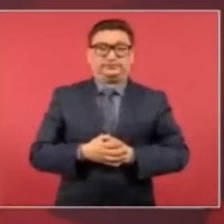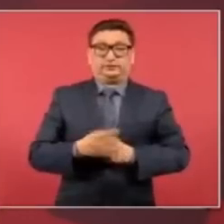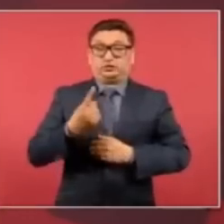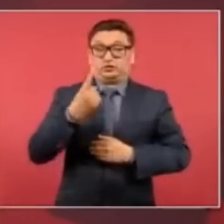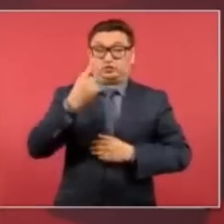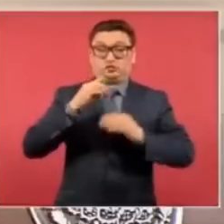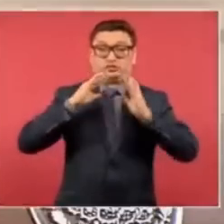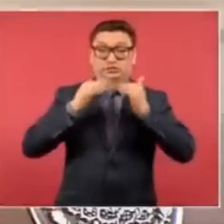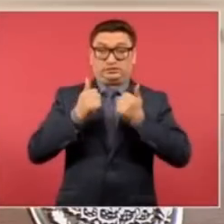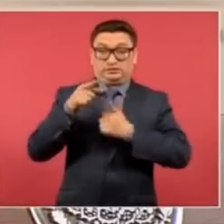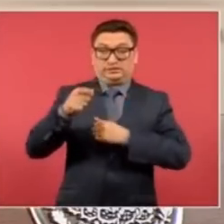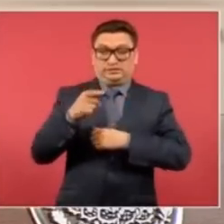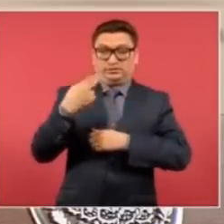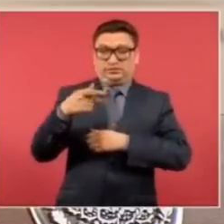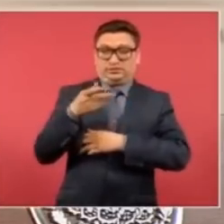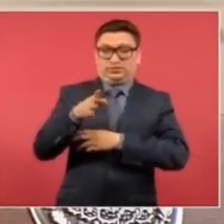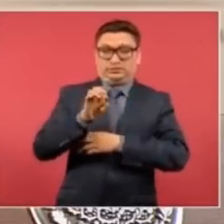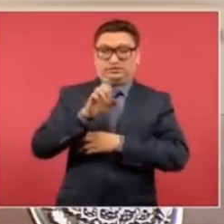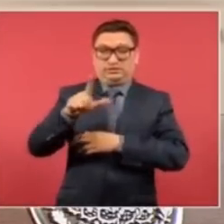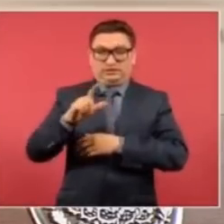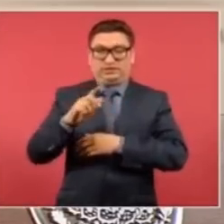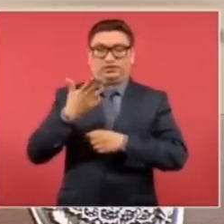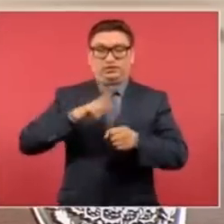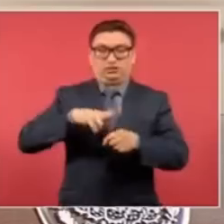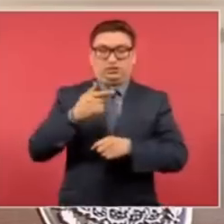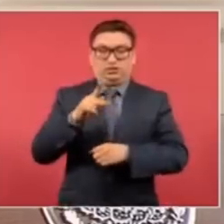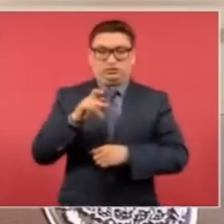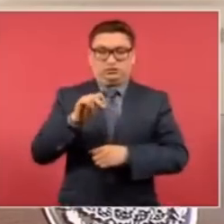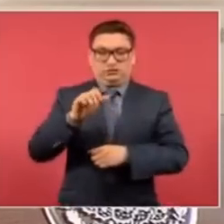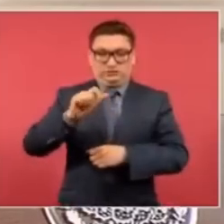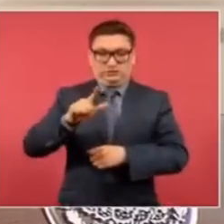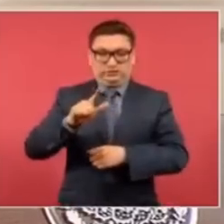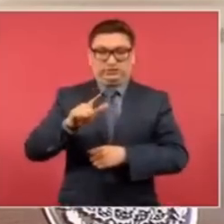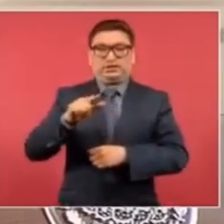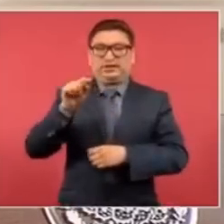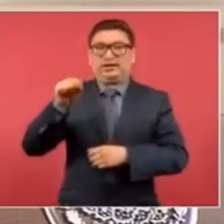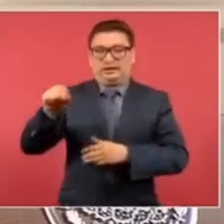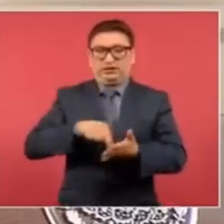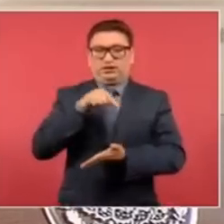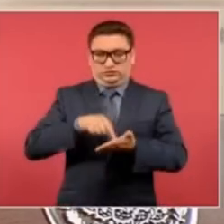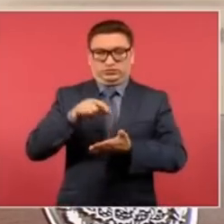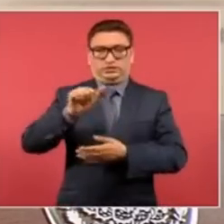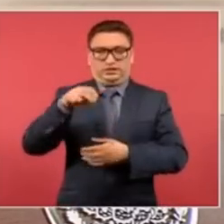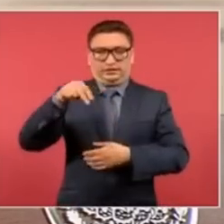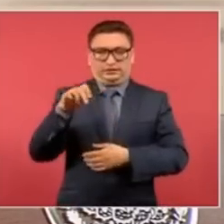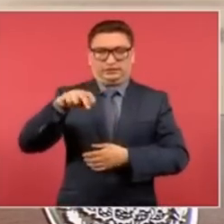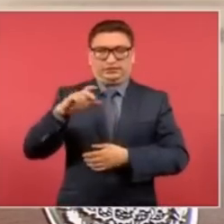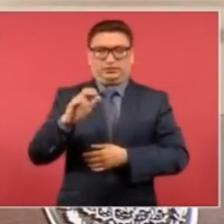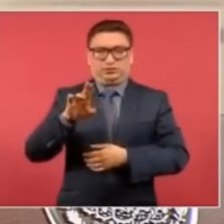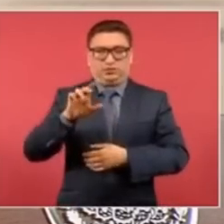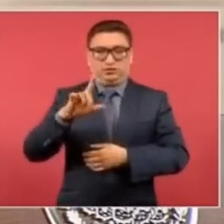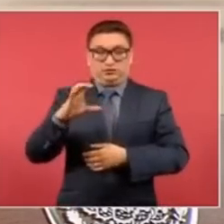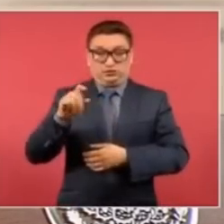Ha habido, hay y habrá mañaneras, es lo que dijo el presidente López Obrador, por la